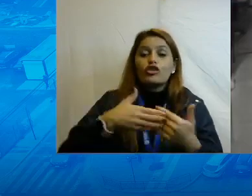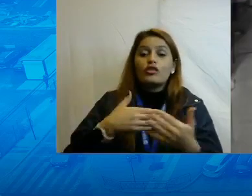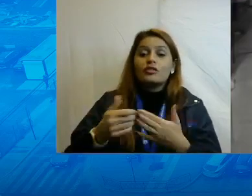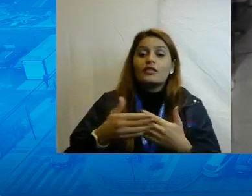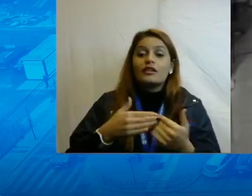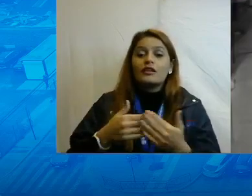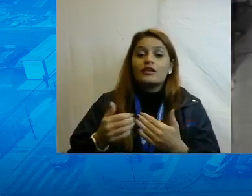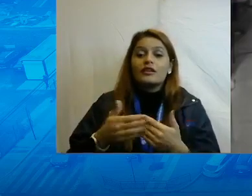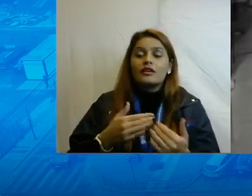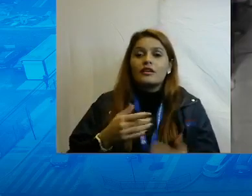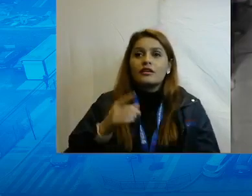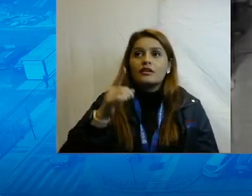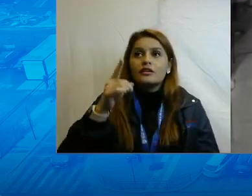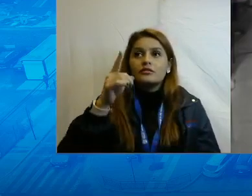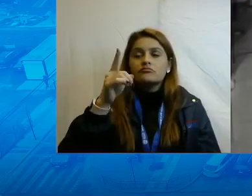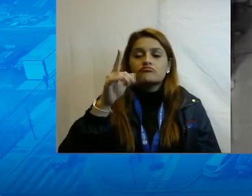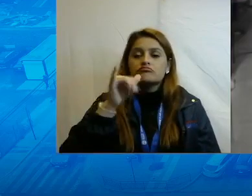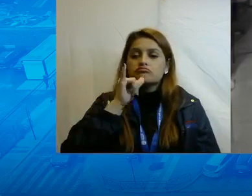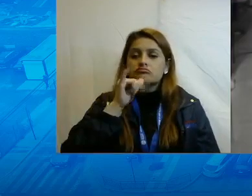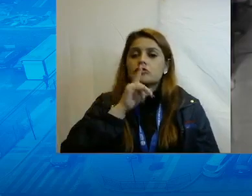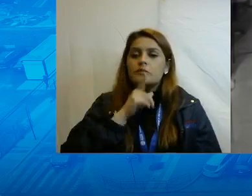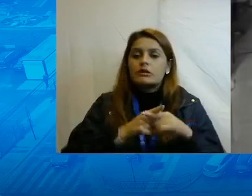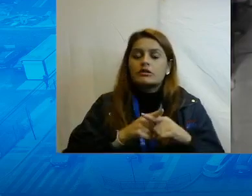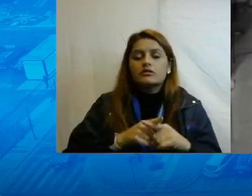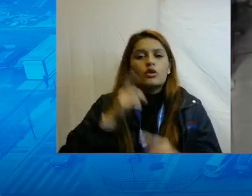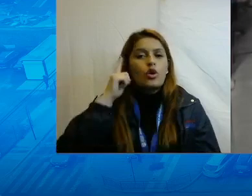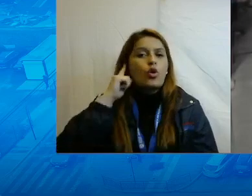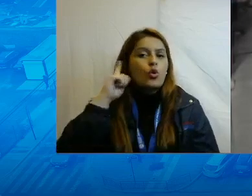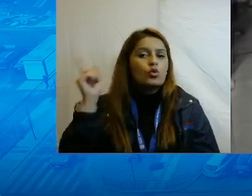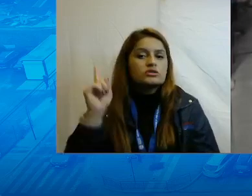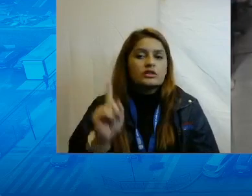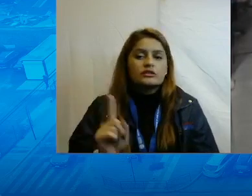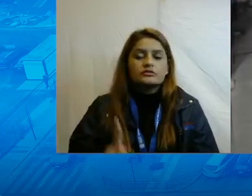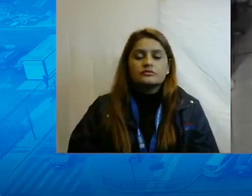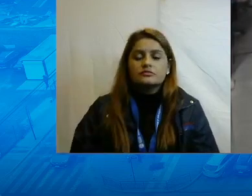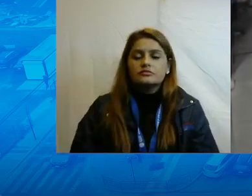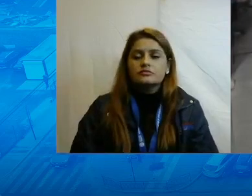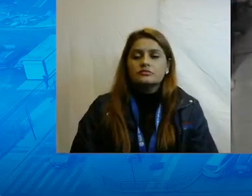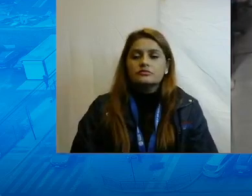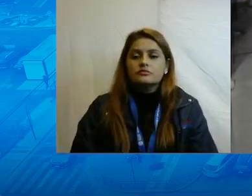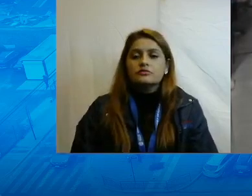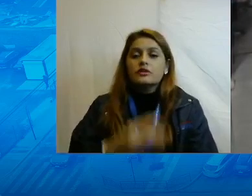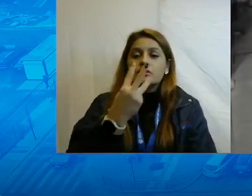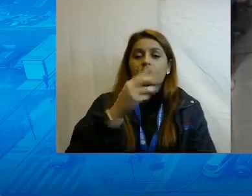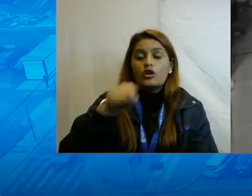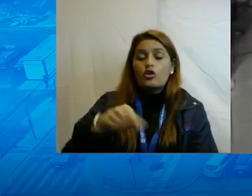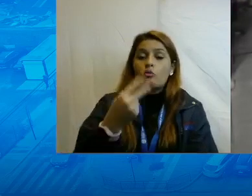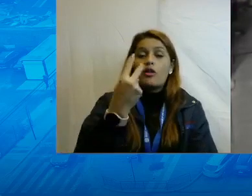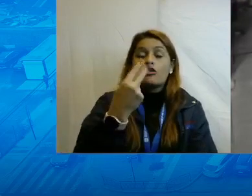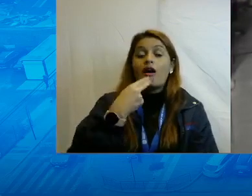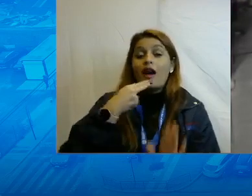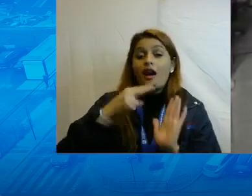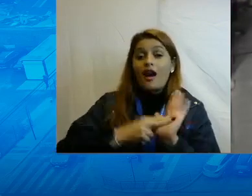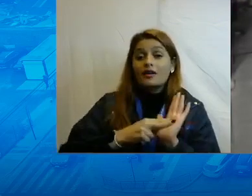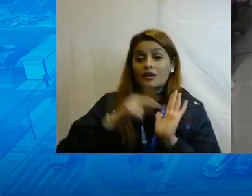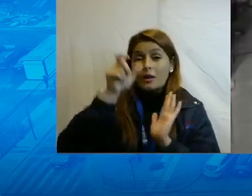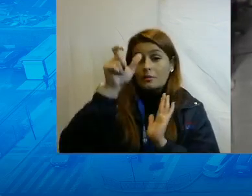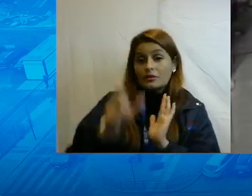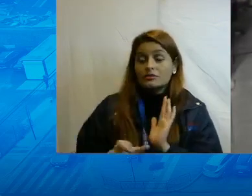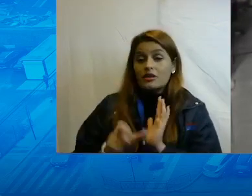de la Corina Bravo. Respecto a la correspondencia, alcaldesa, referirme al 3.2, la carta de